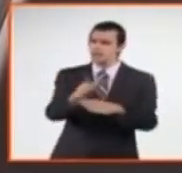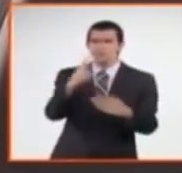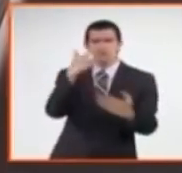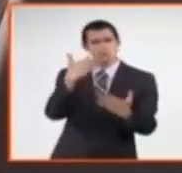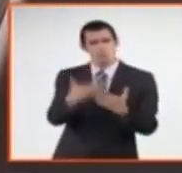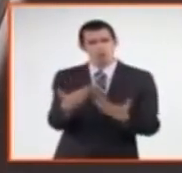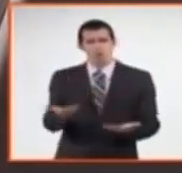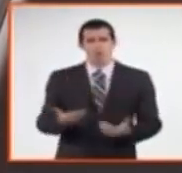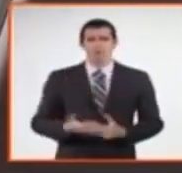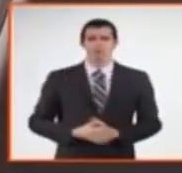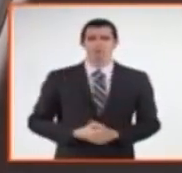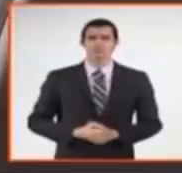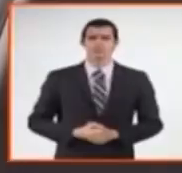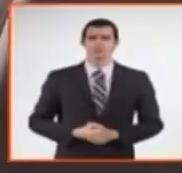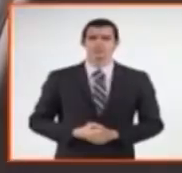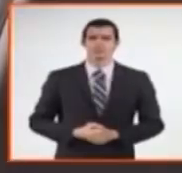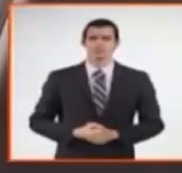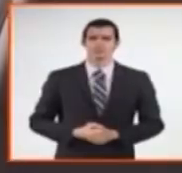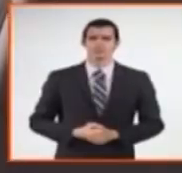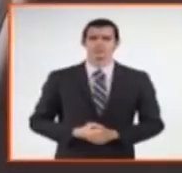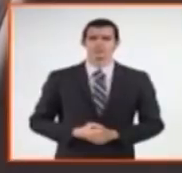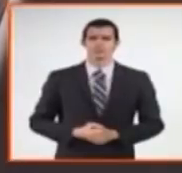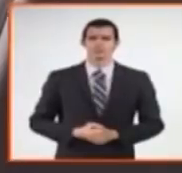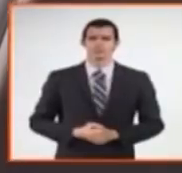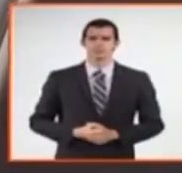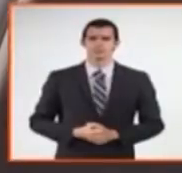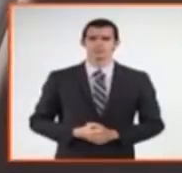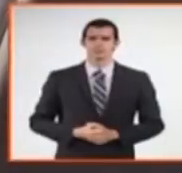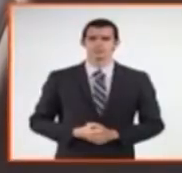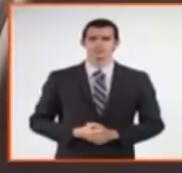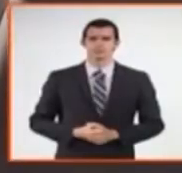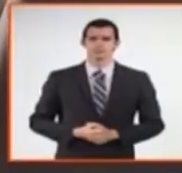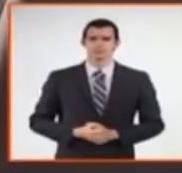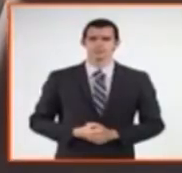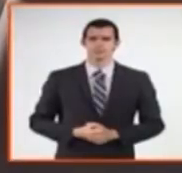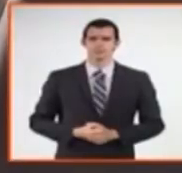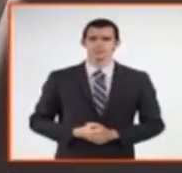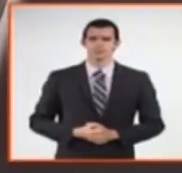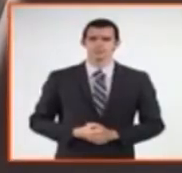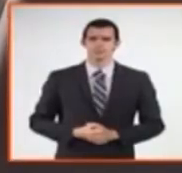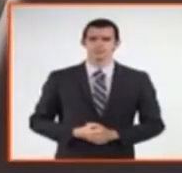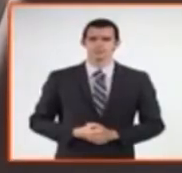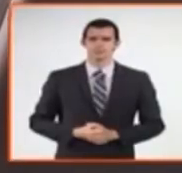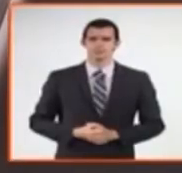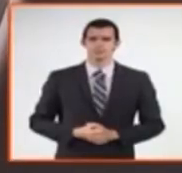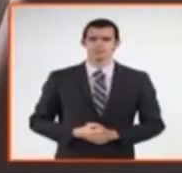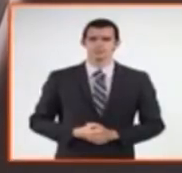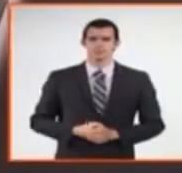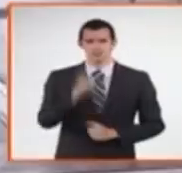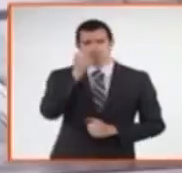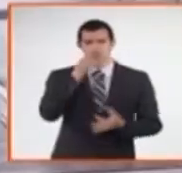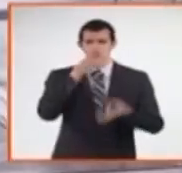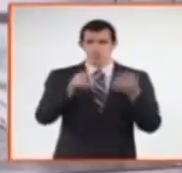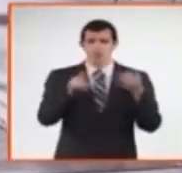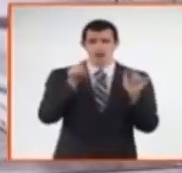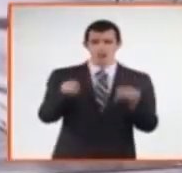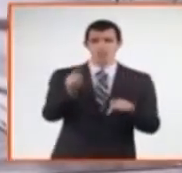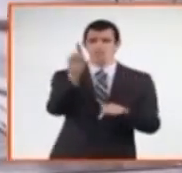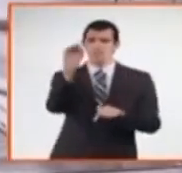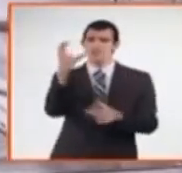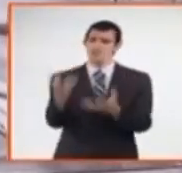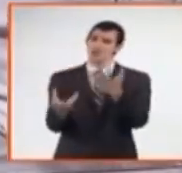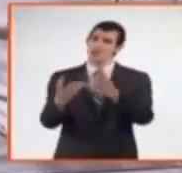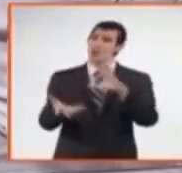en el día de ayer y que eso da una posibilidad de avanzar más rápido en ese territorio que está bien complicado ahora nosotros para terminar